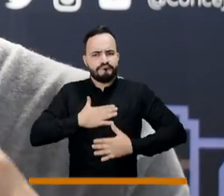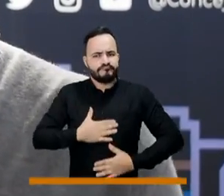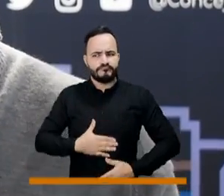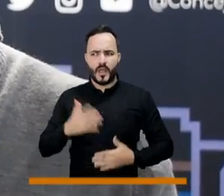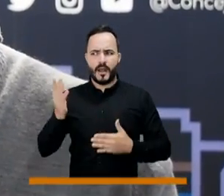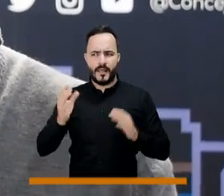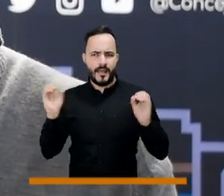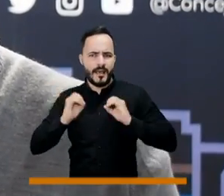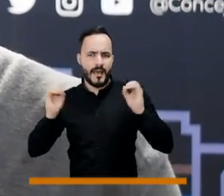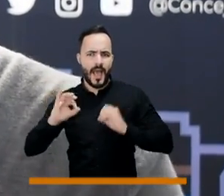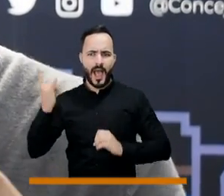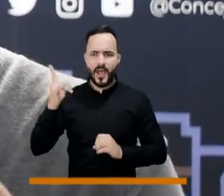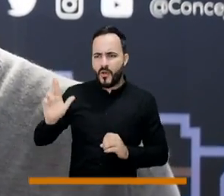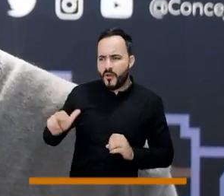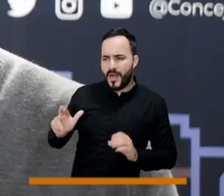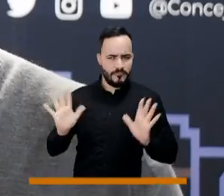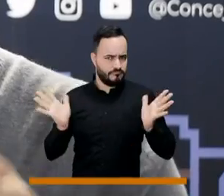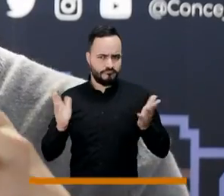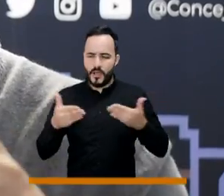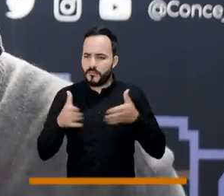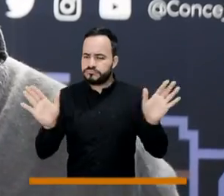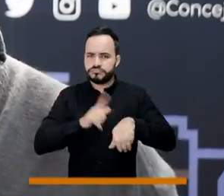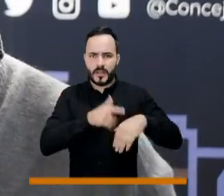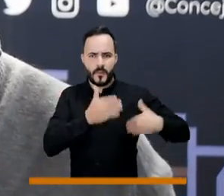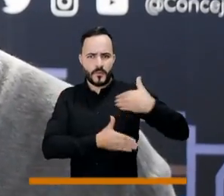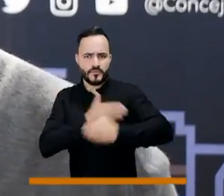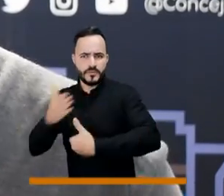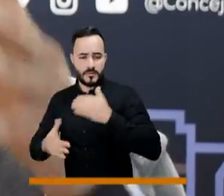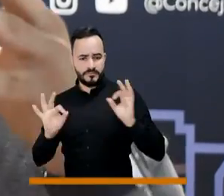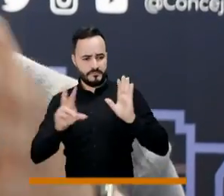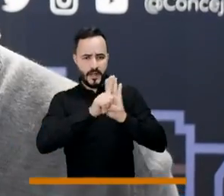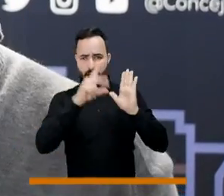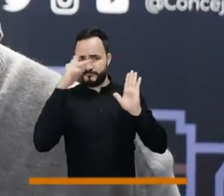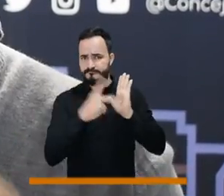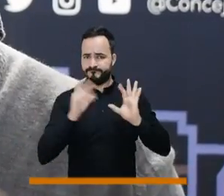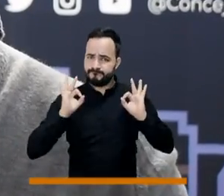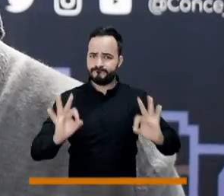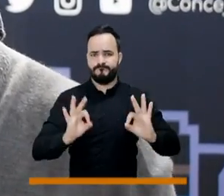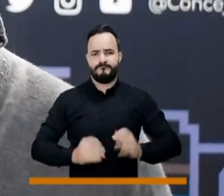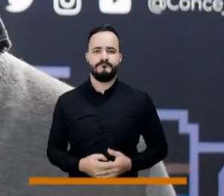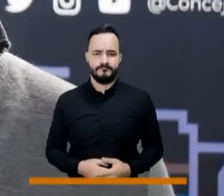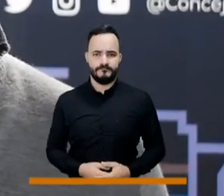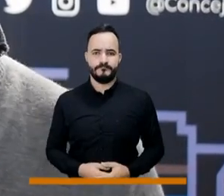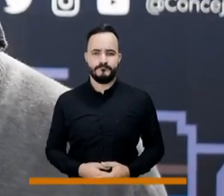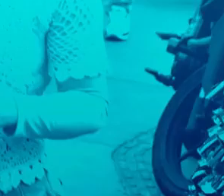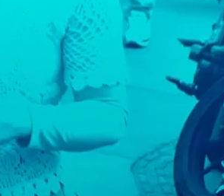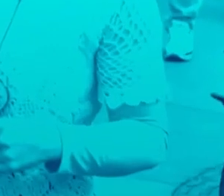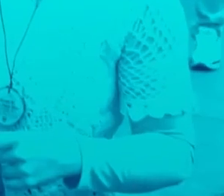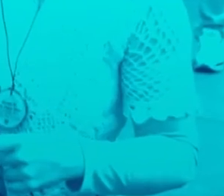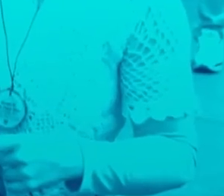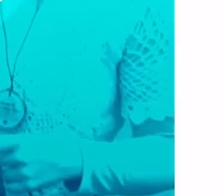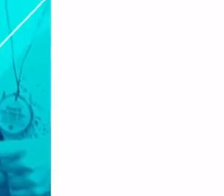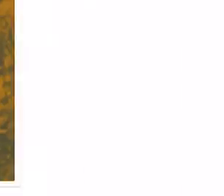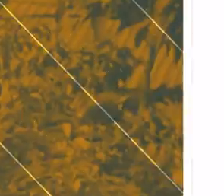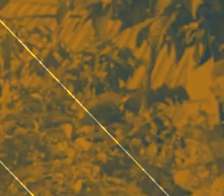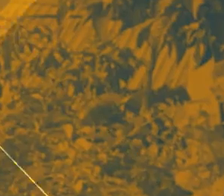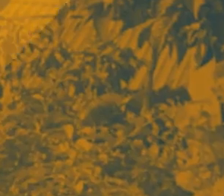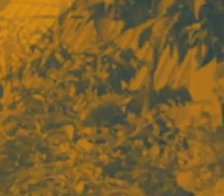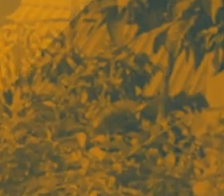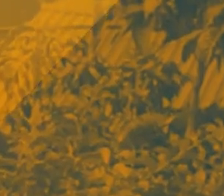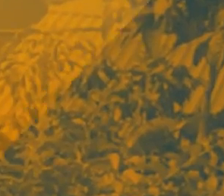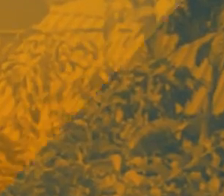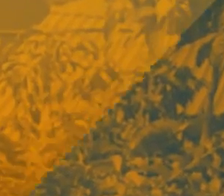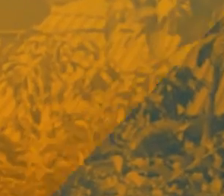pudiesen obrar de manera tranquila, sin presiones y con apego irrestricto a la ley.